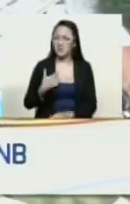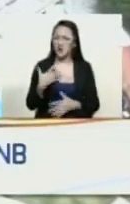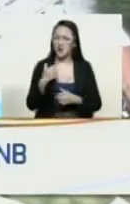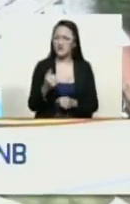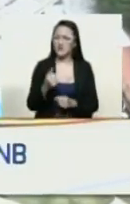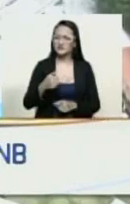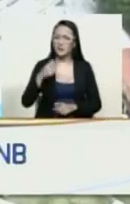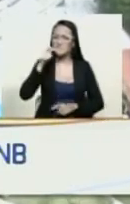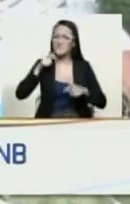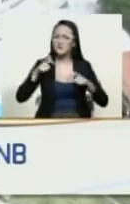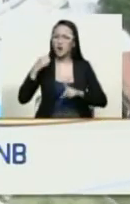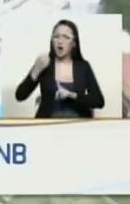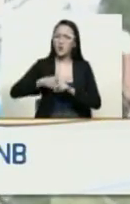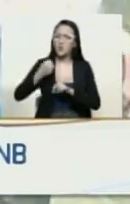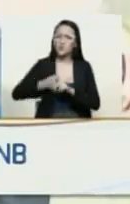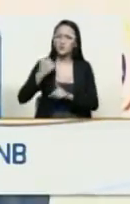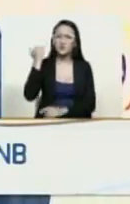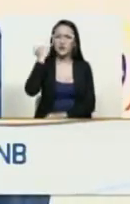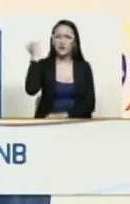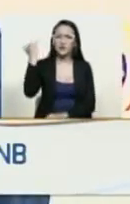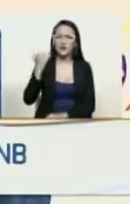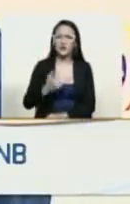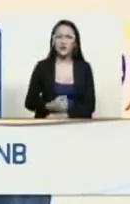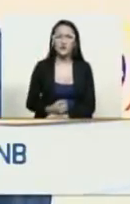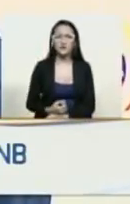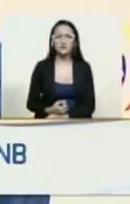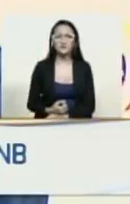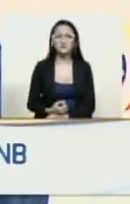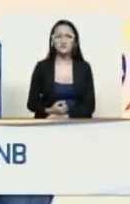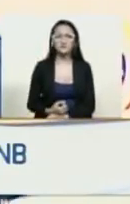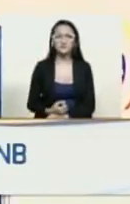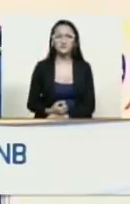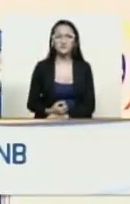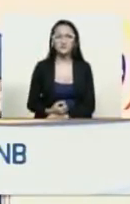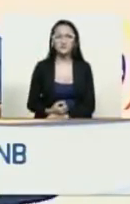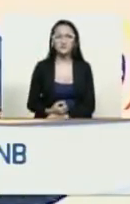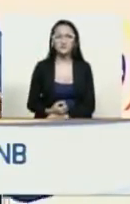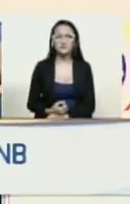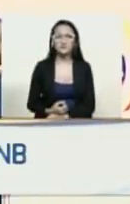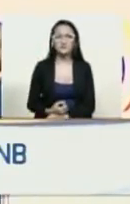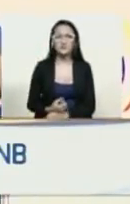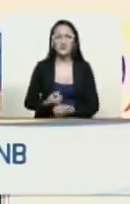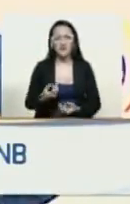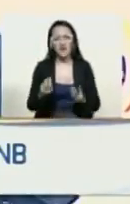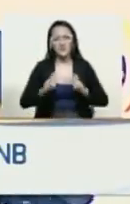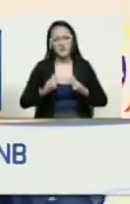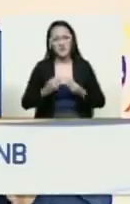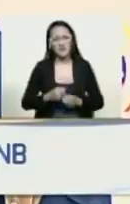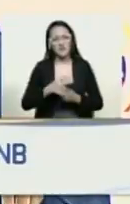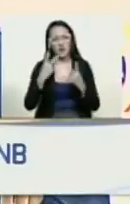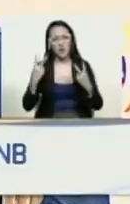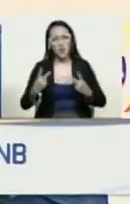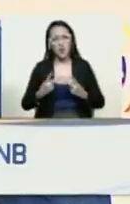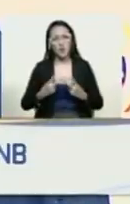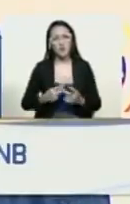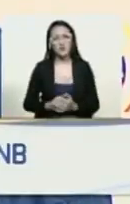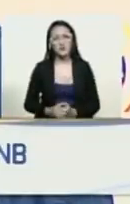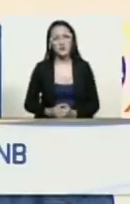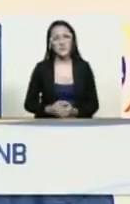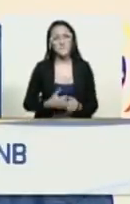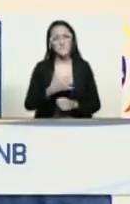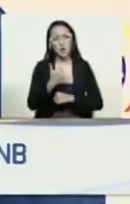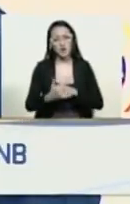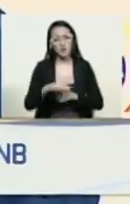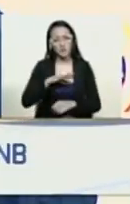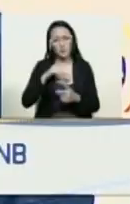ideas. Yo creo en los que dan la vida por las ideas que él sembró, los valores que él sembró, el proyecto